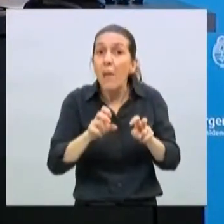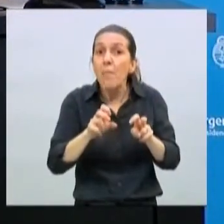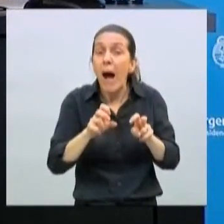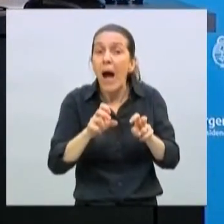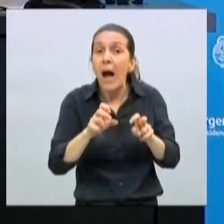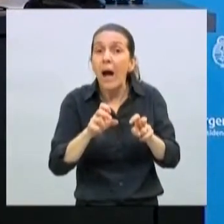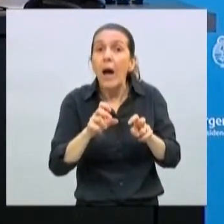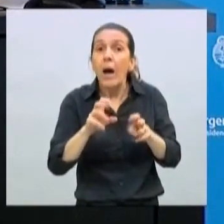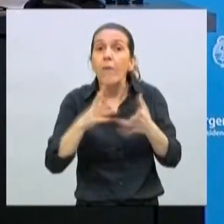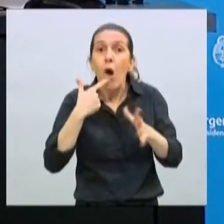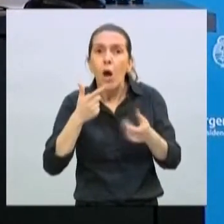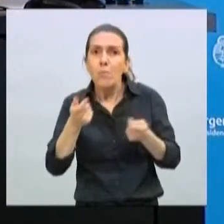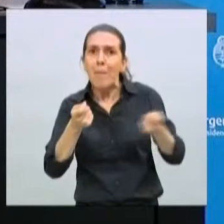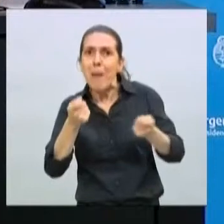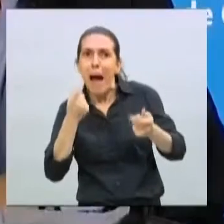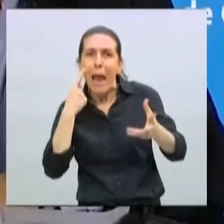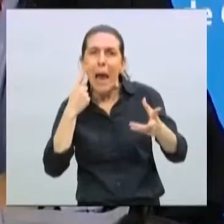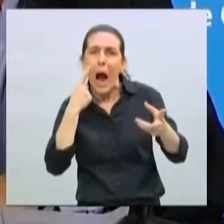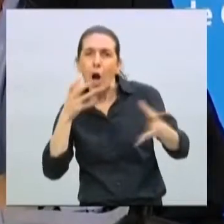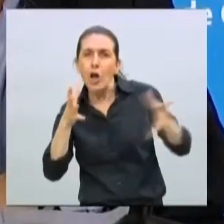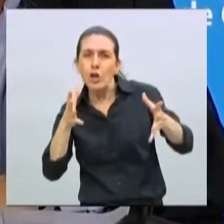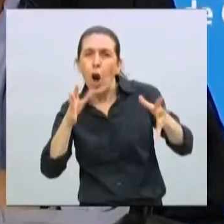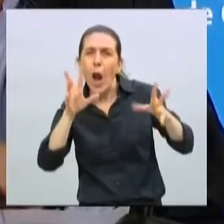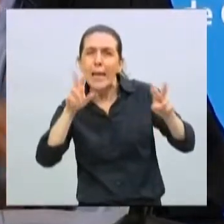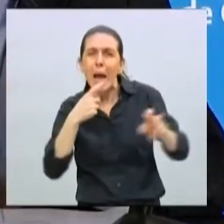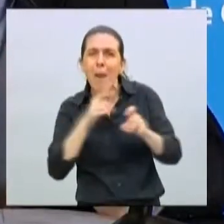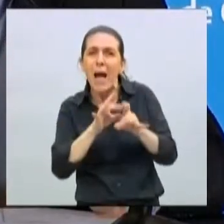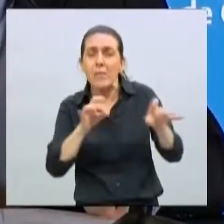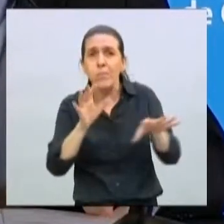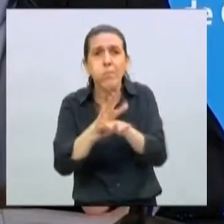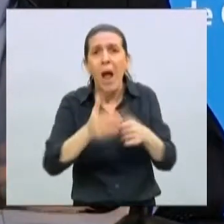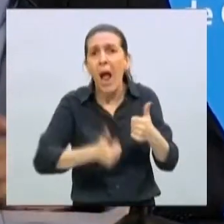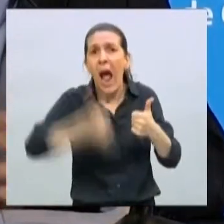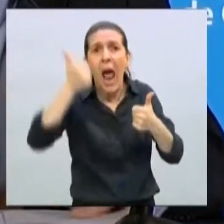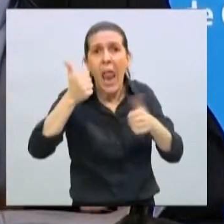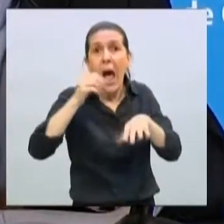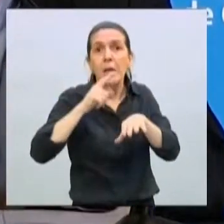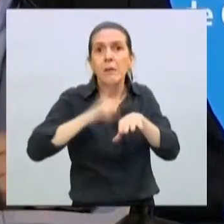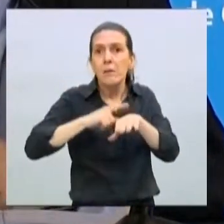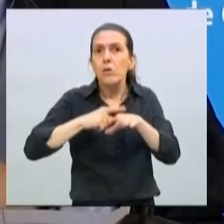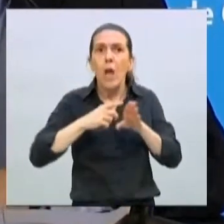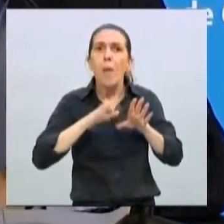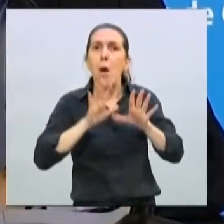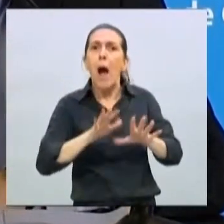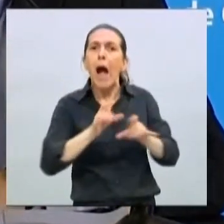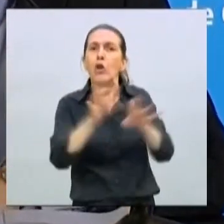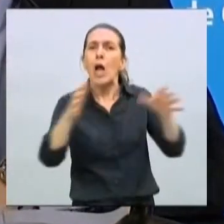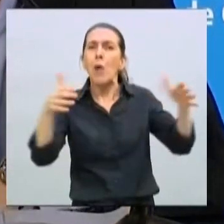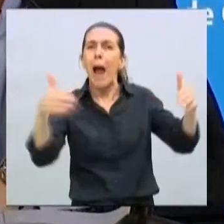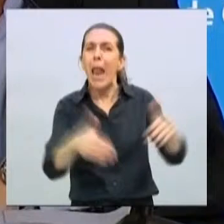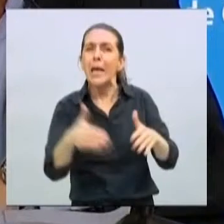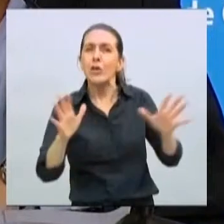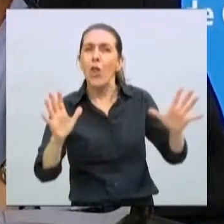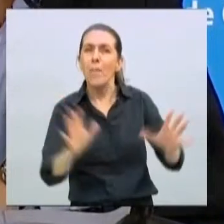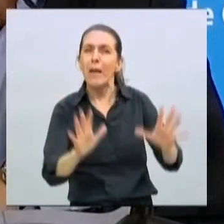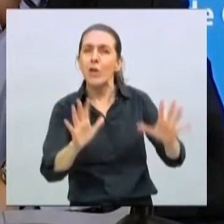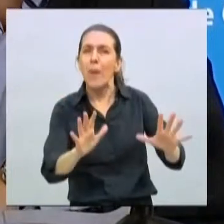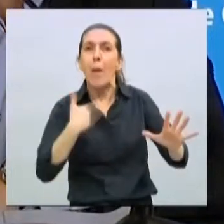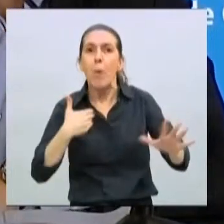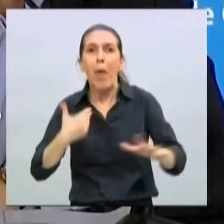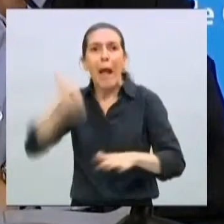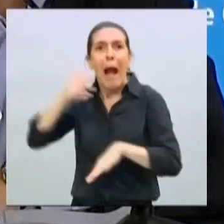de infectados. Es el doble éxito. Ganamos tiempo para poder trabajar y al mismo tiempo